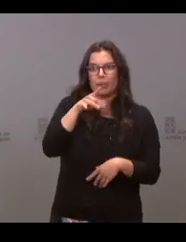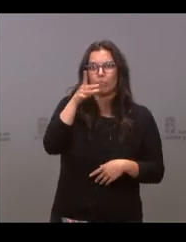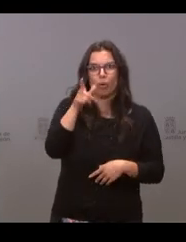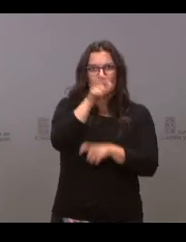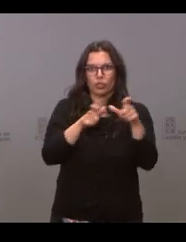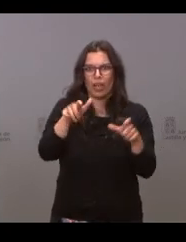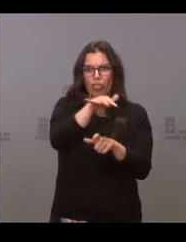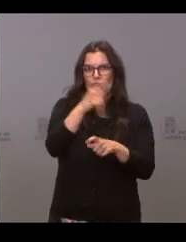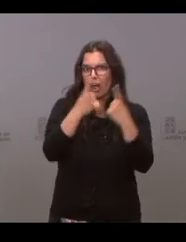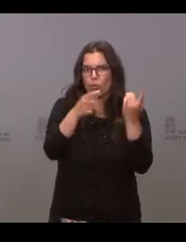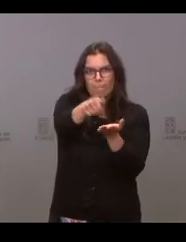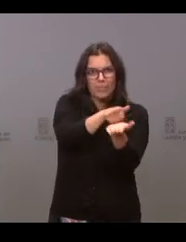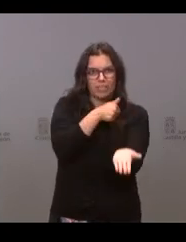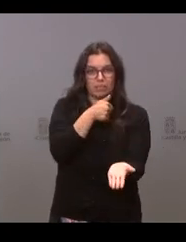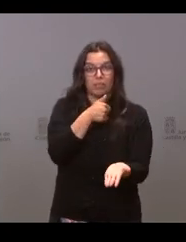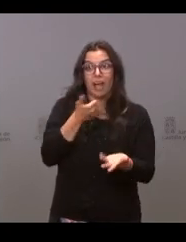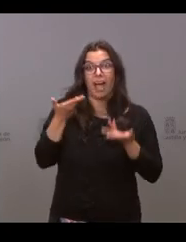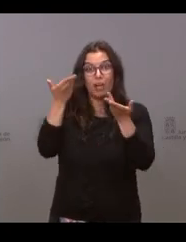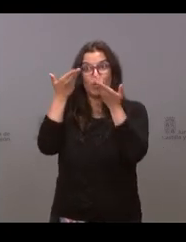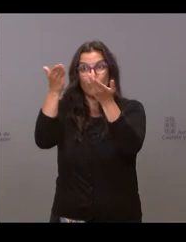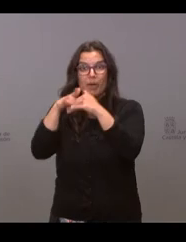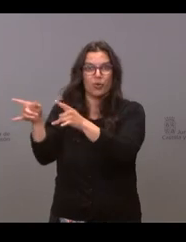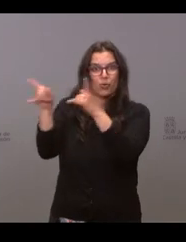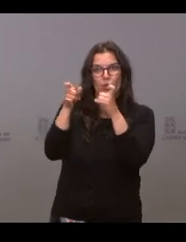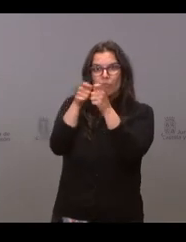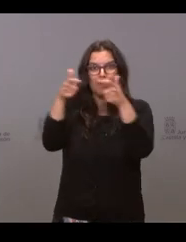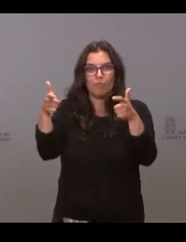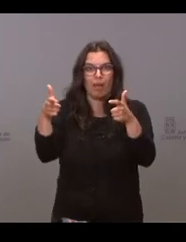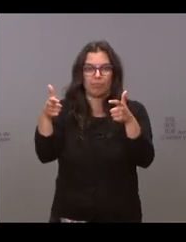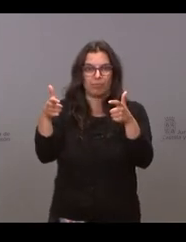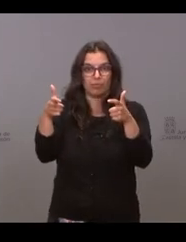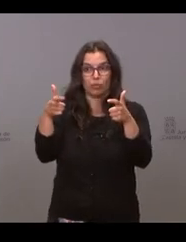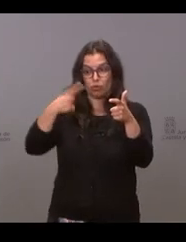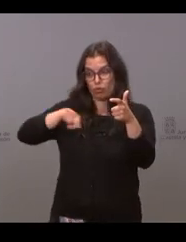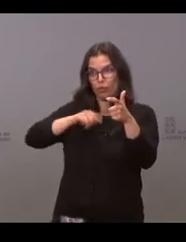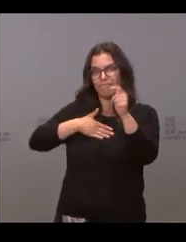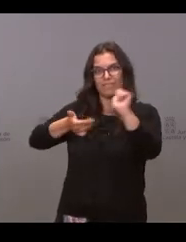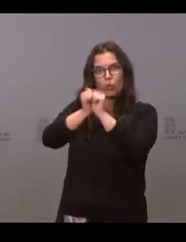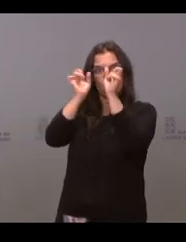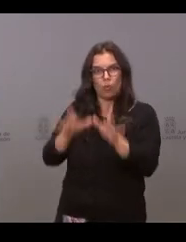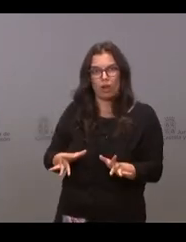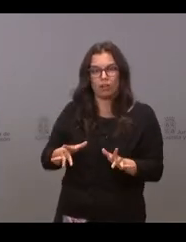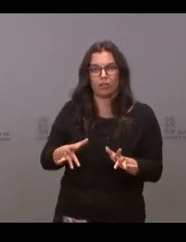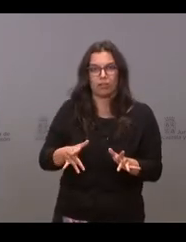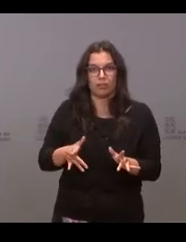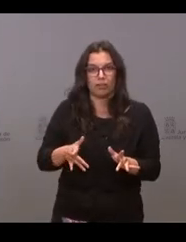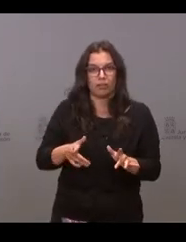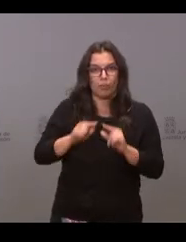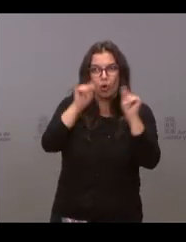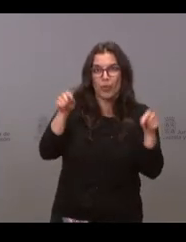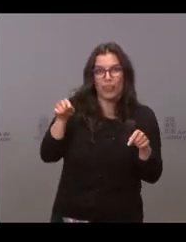han tenido muchísimas ayudas y es la única manera de ponerse a la altura del resto del resto de provincias sobre el resto de